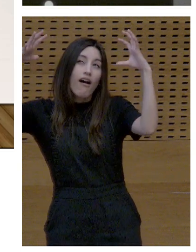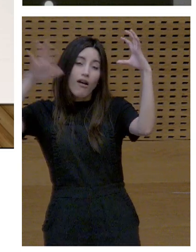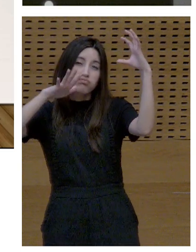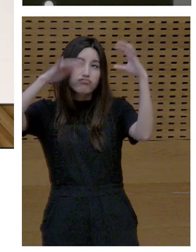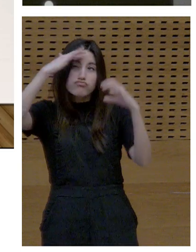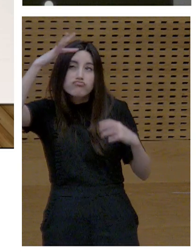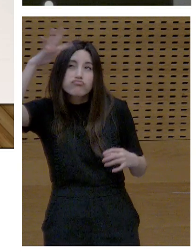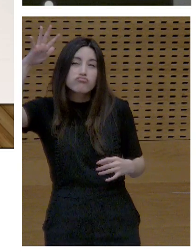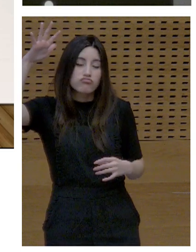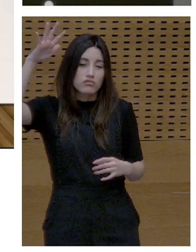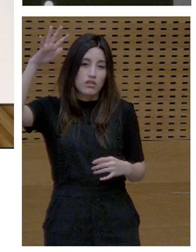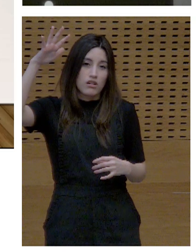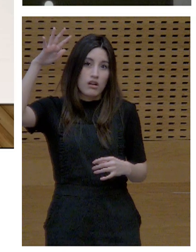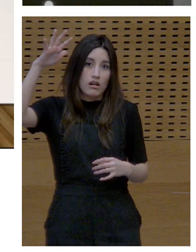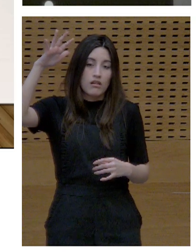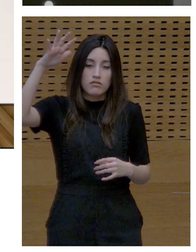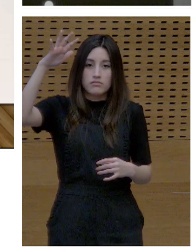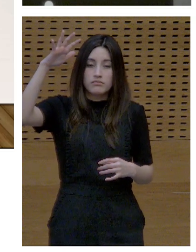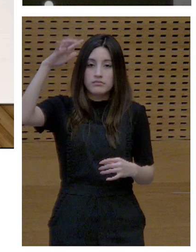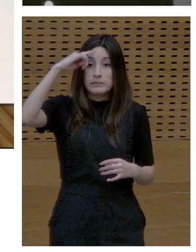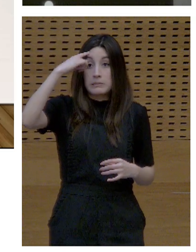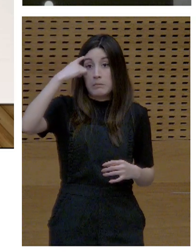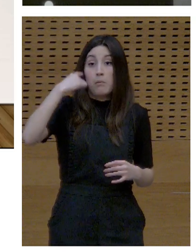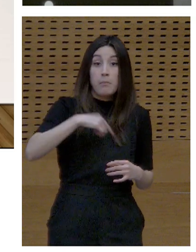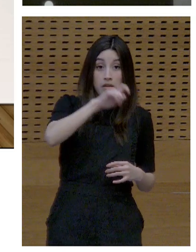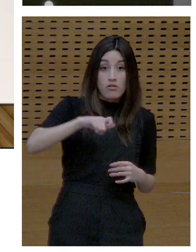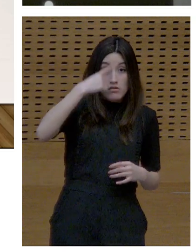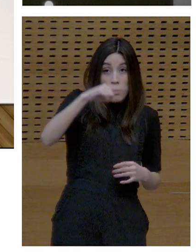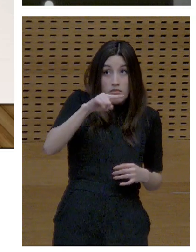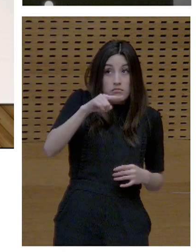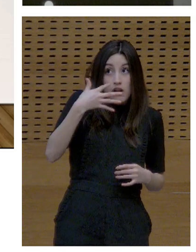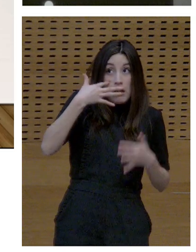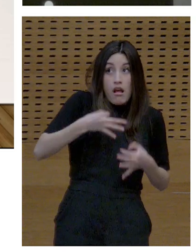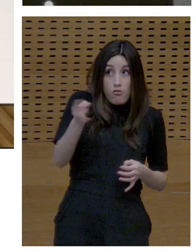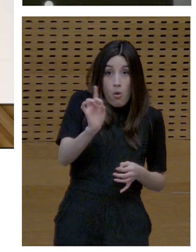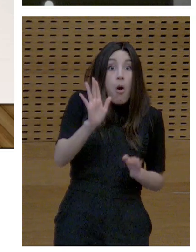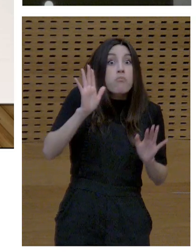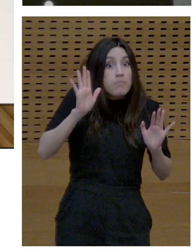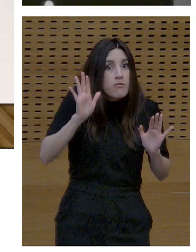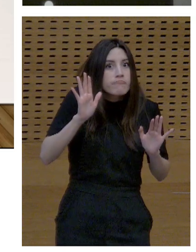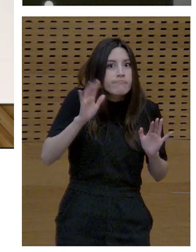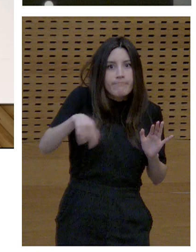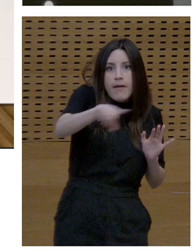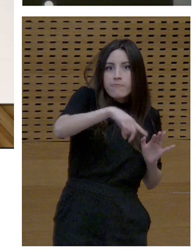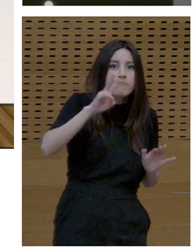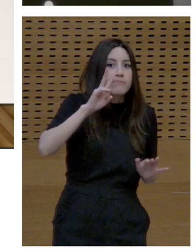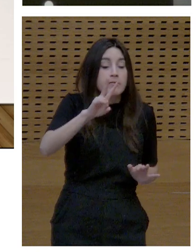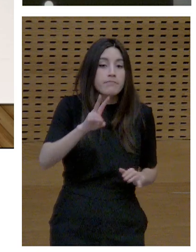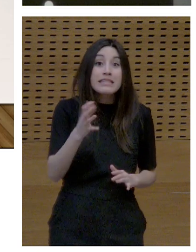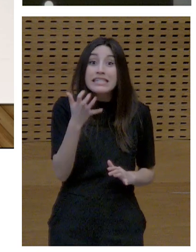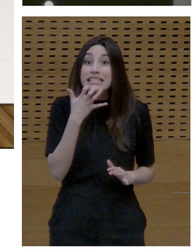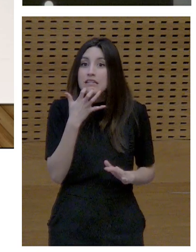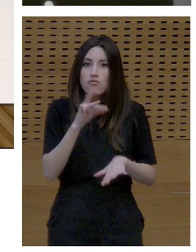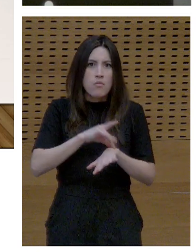alucinaciones, saben que no son reales, pero realmente las ven, aunque en fases avanzadas pueden ser